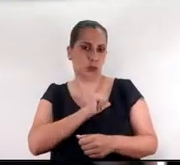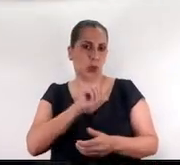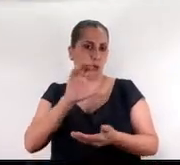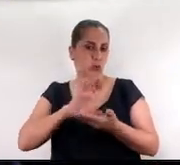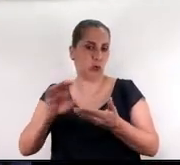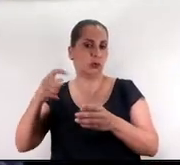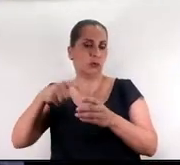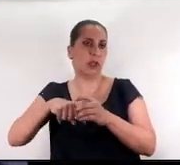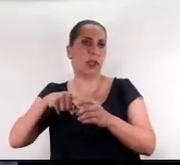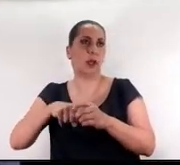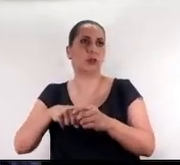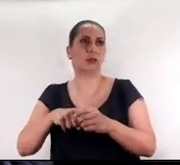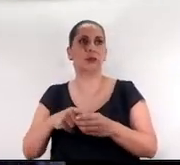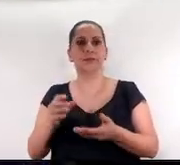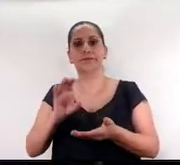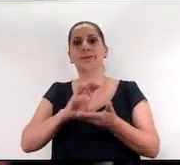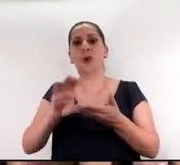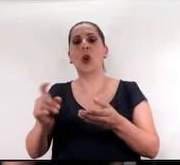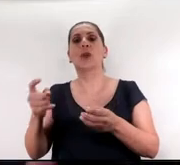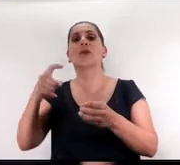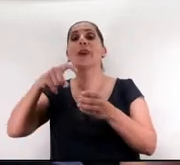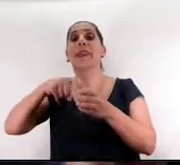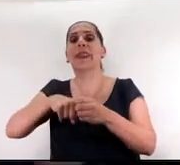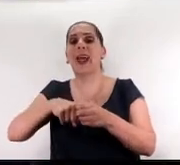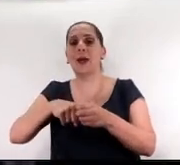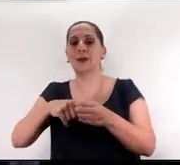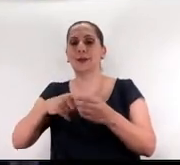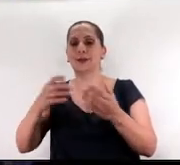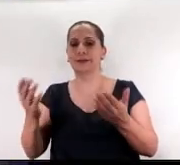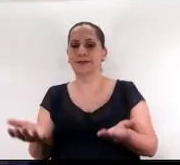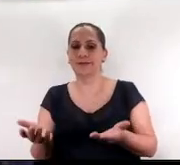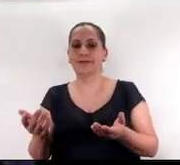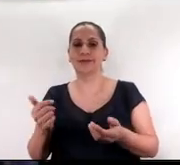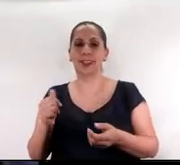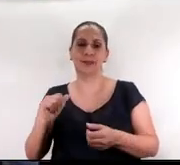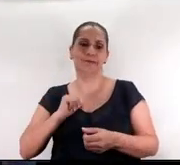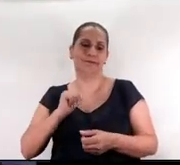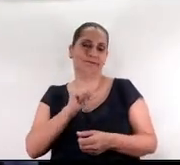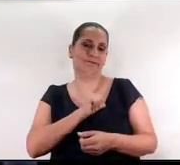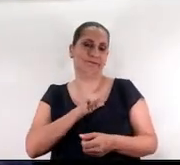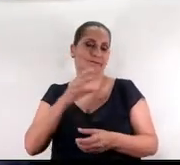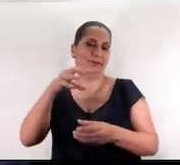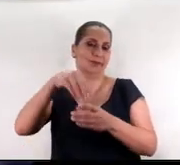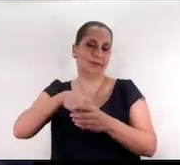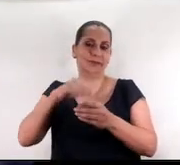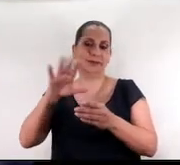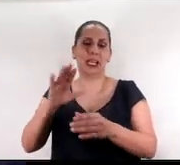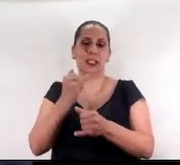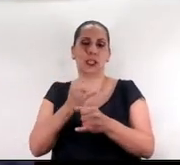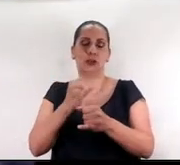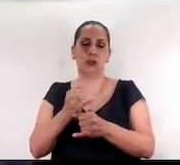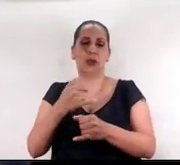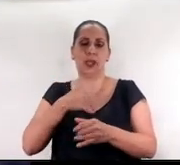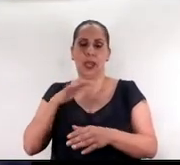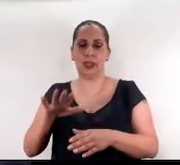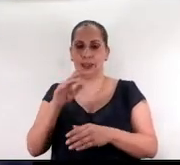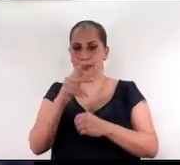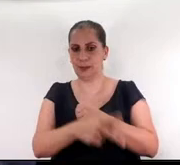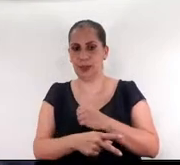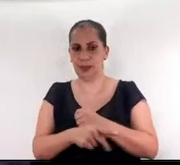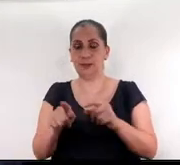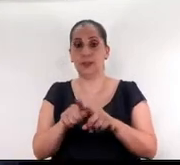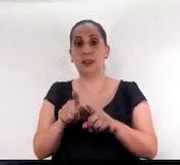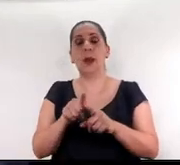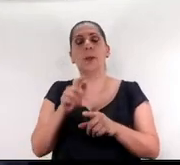federados en el sentido, es un colegio federal, pero digamos los colegios federados que pertenecen a la institución para sacar adelante este país y para